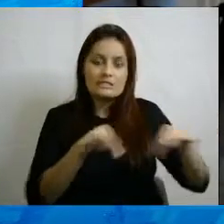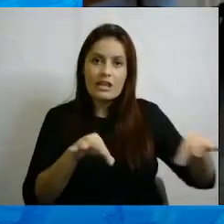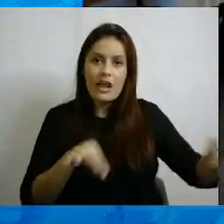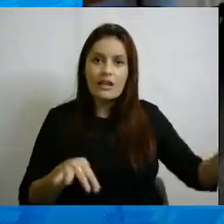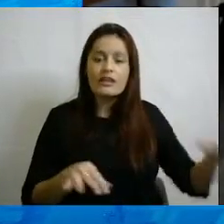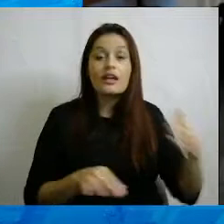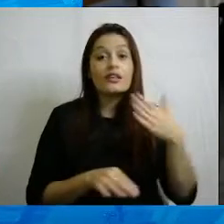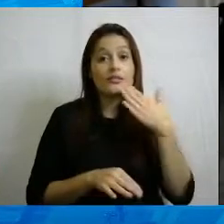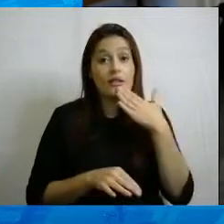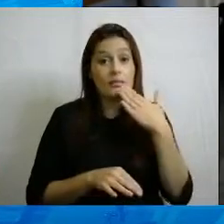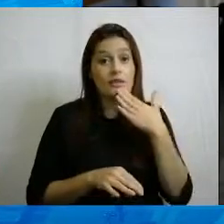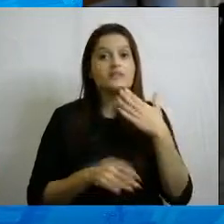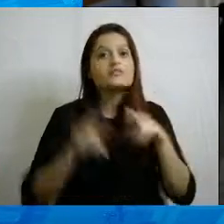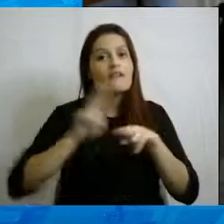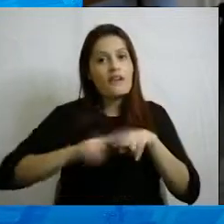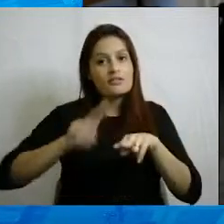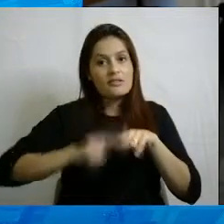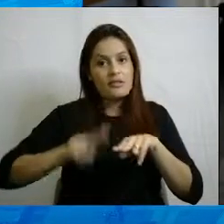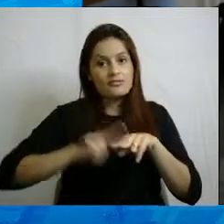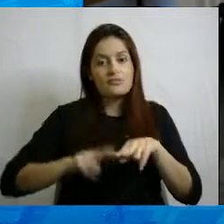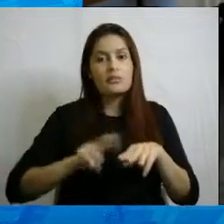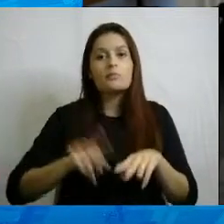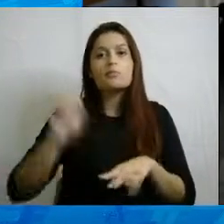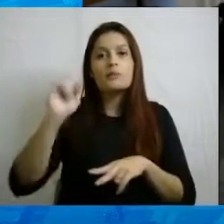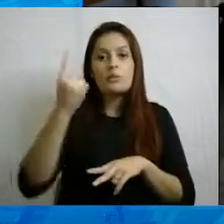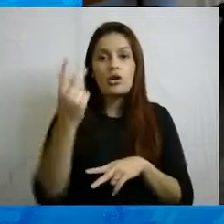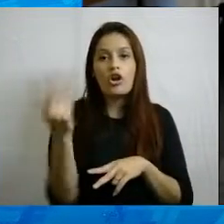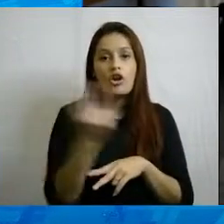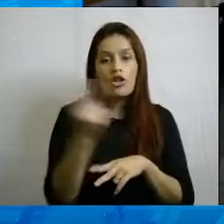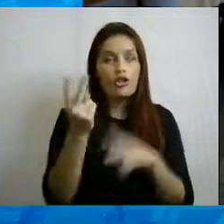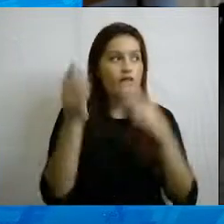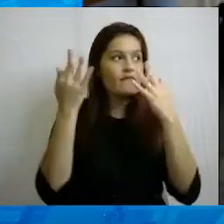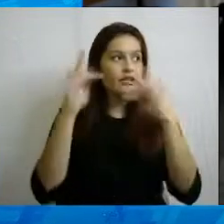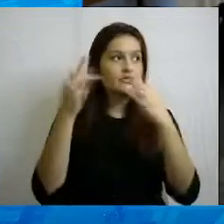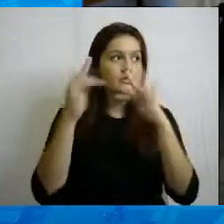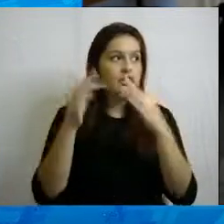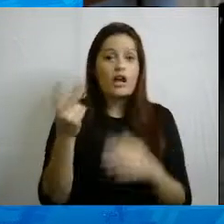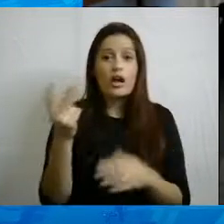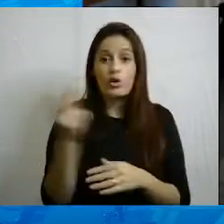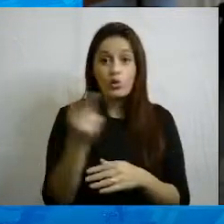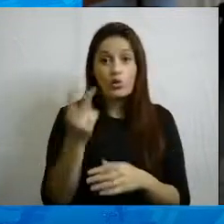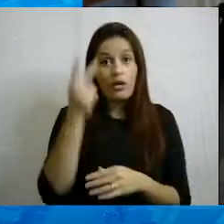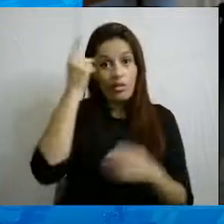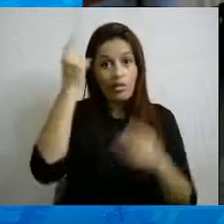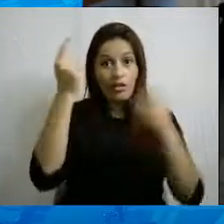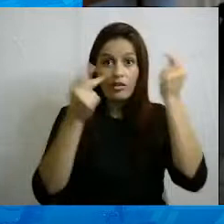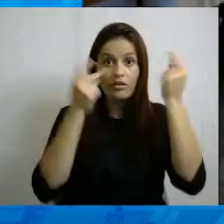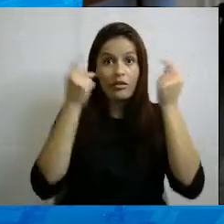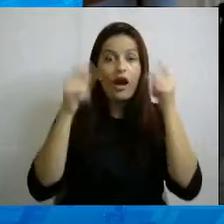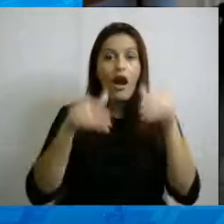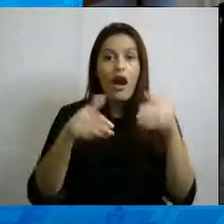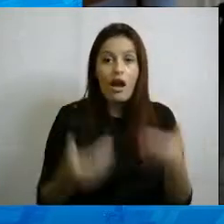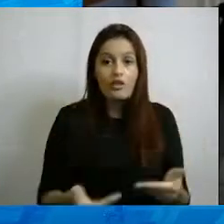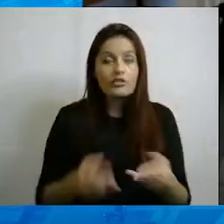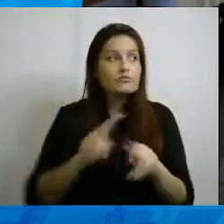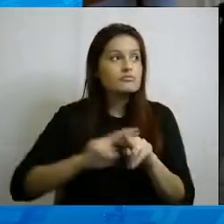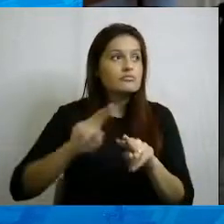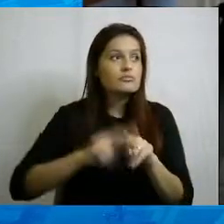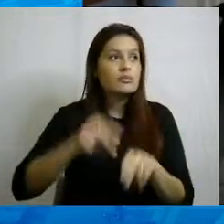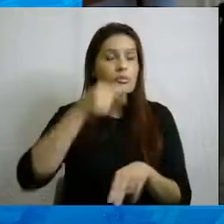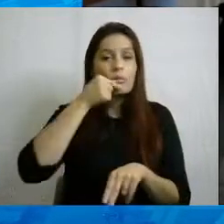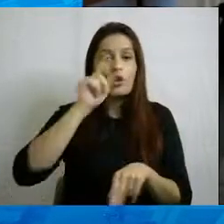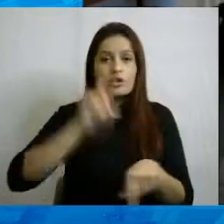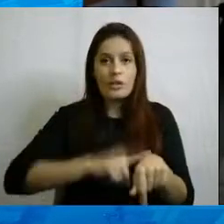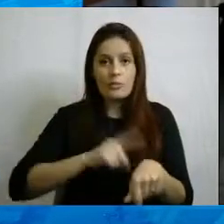se va a implementar en el corto plazo. Así que de verdad los quiero felicitar a ambos porque son las dos iniciativas que se van a impulsar ahora, de corto plazo me